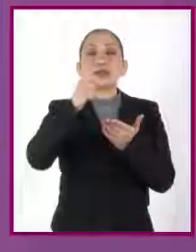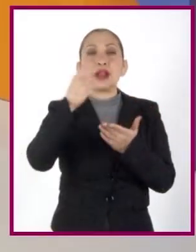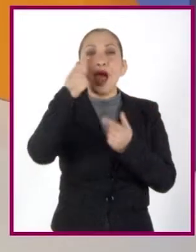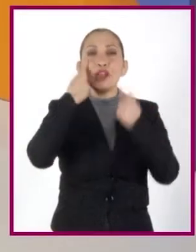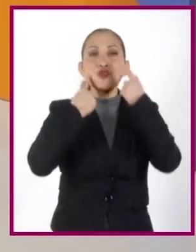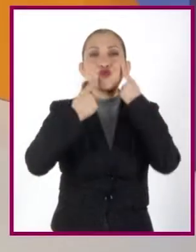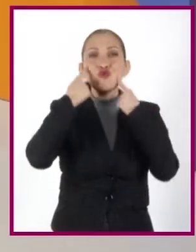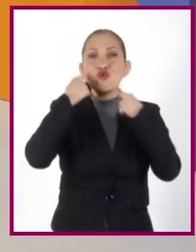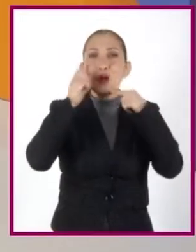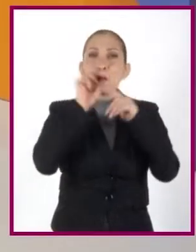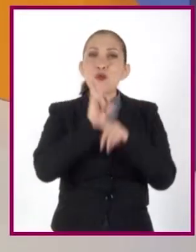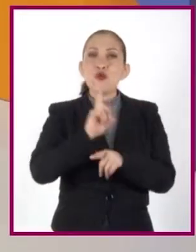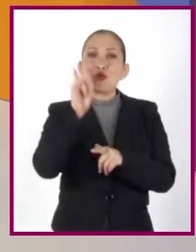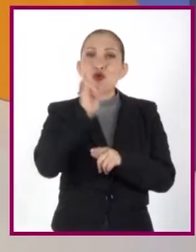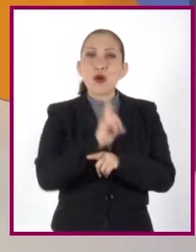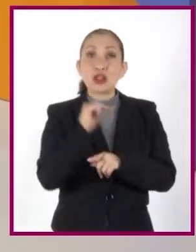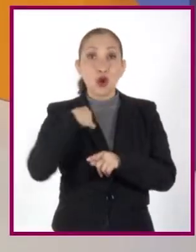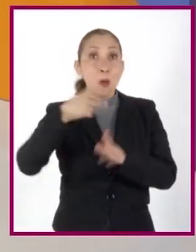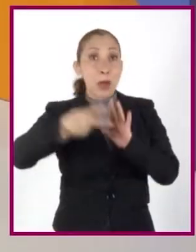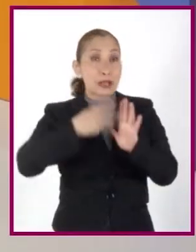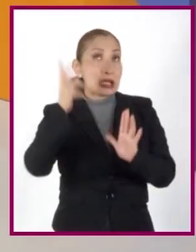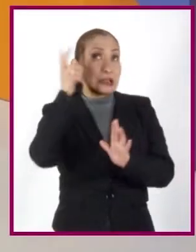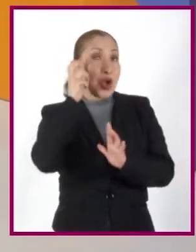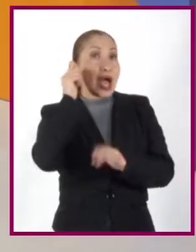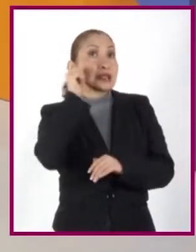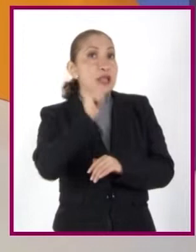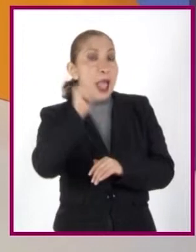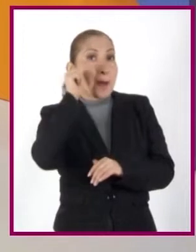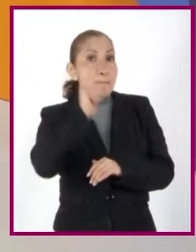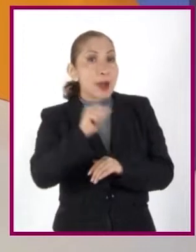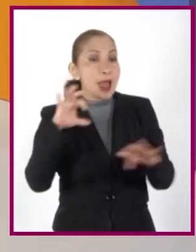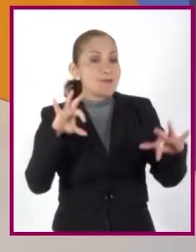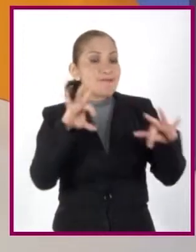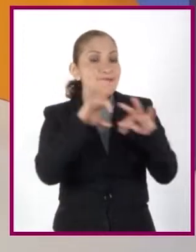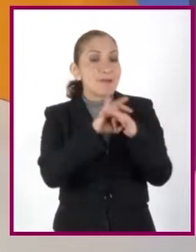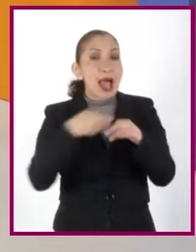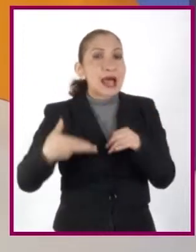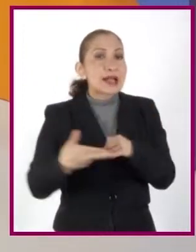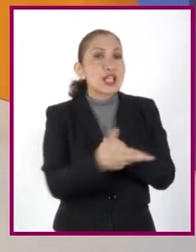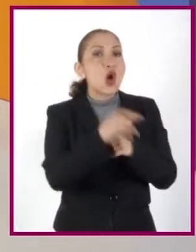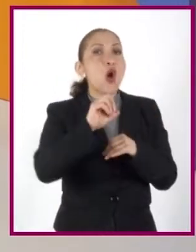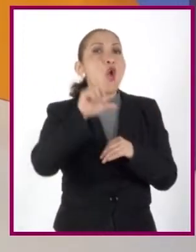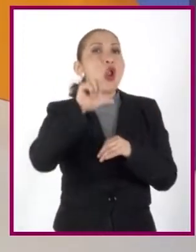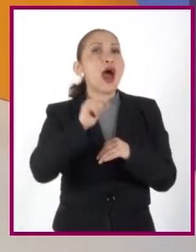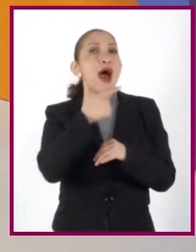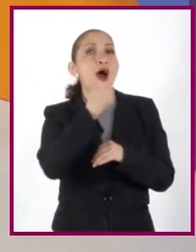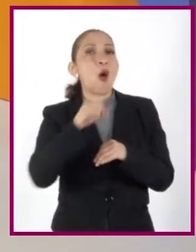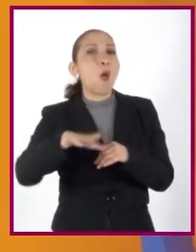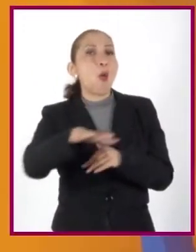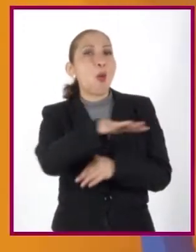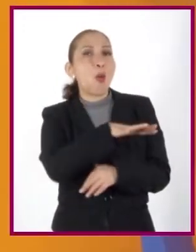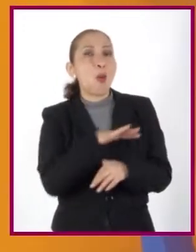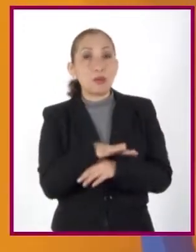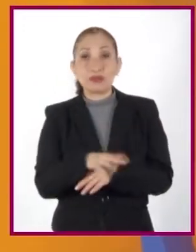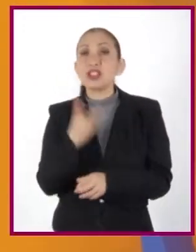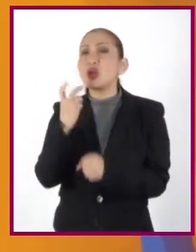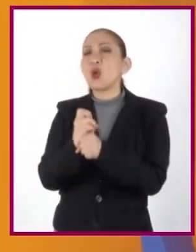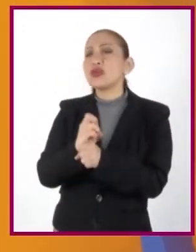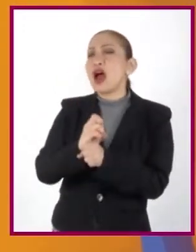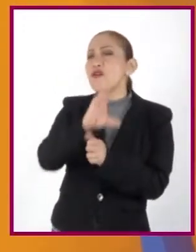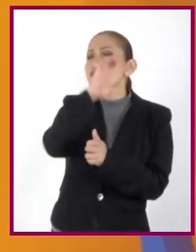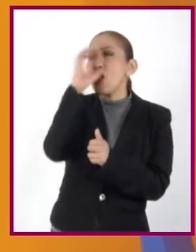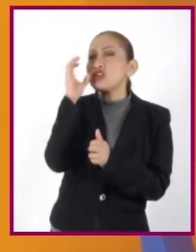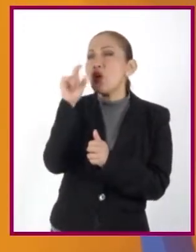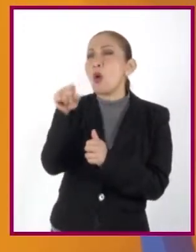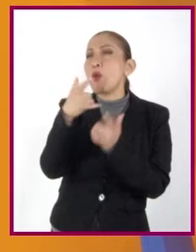Llorona. Las veces que la he escuchado siempre tiene una relación con los ríos o lagos. ¿Y la segunda imagen te